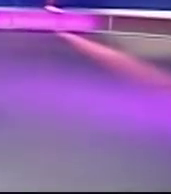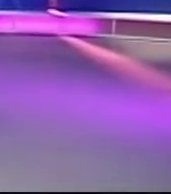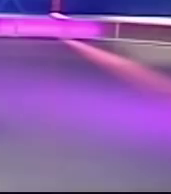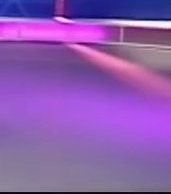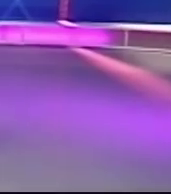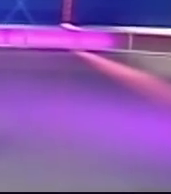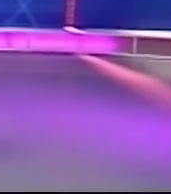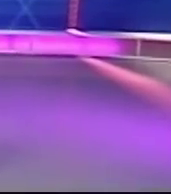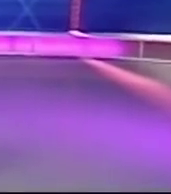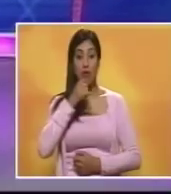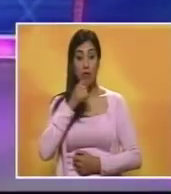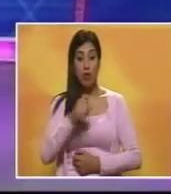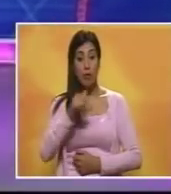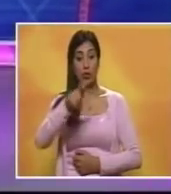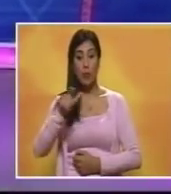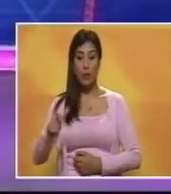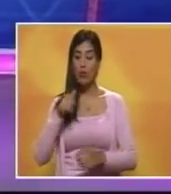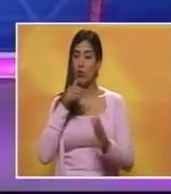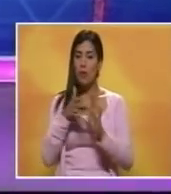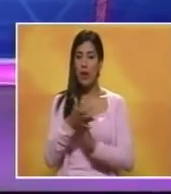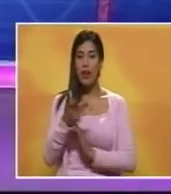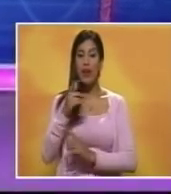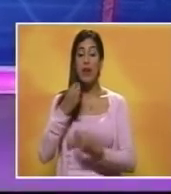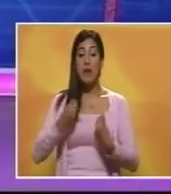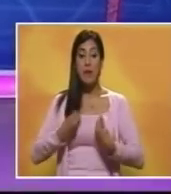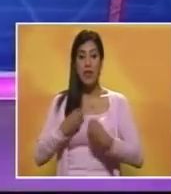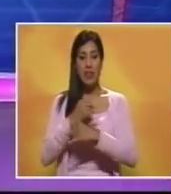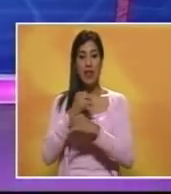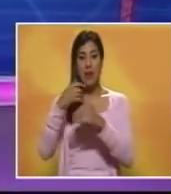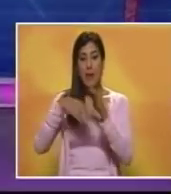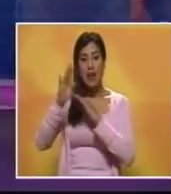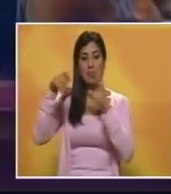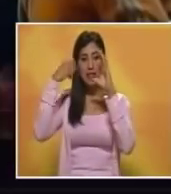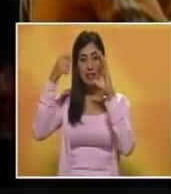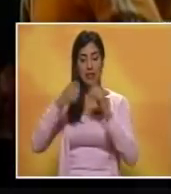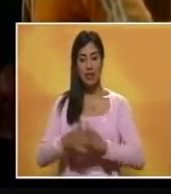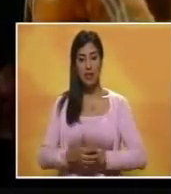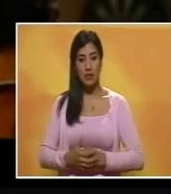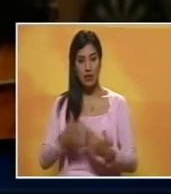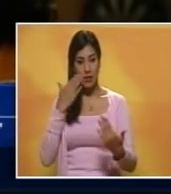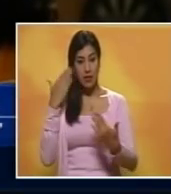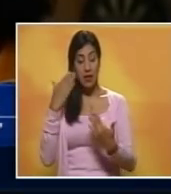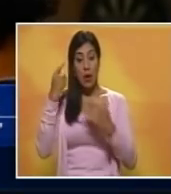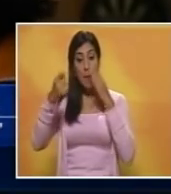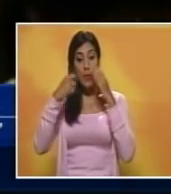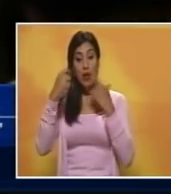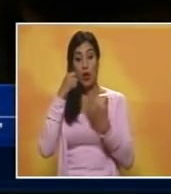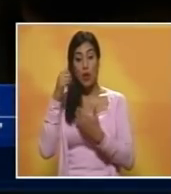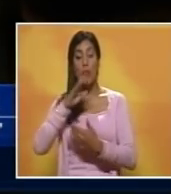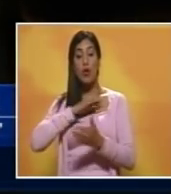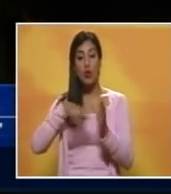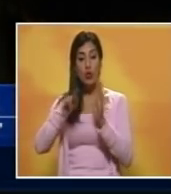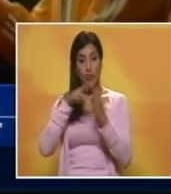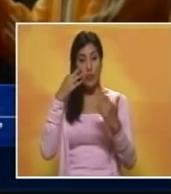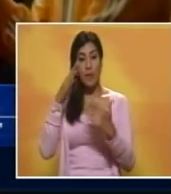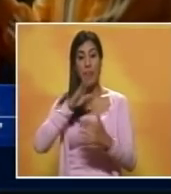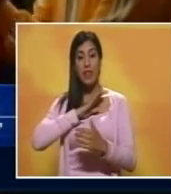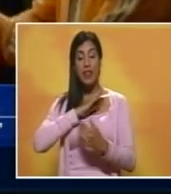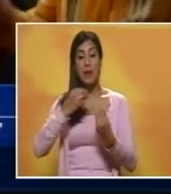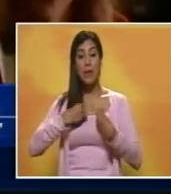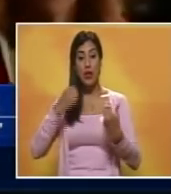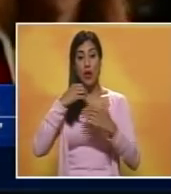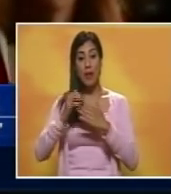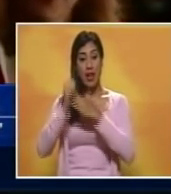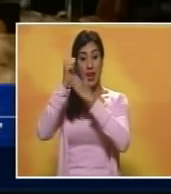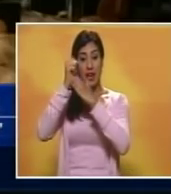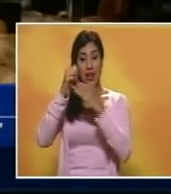Buenas noticias para los fanáticos de Freddie Mercury. Su vida llega al cine. El filme británico Bohemian Rhapsody, sobre la vida del